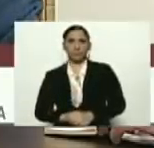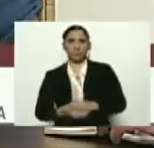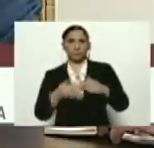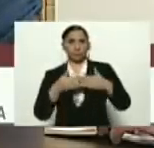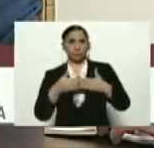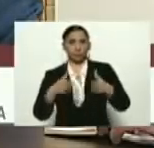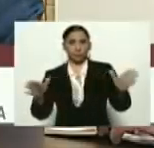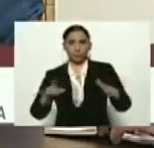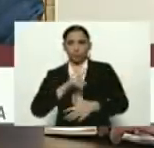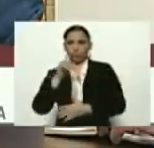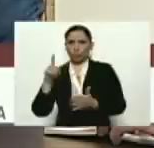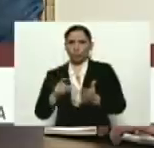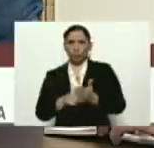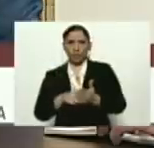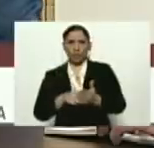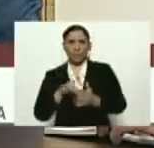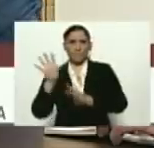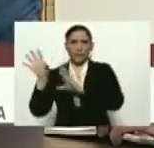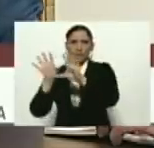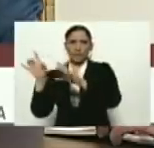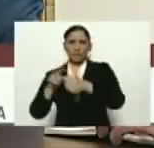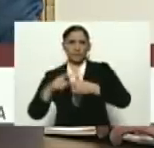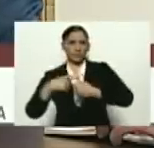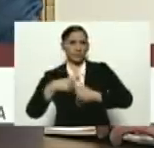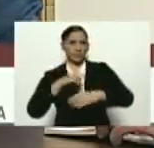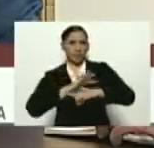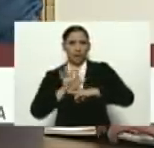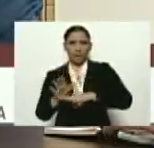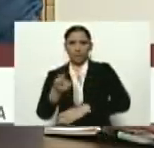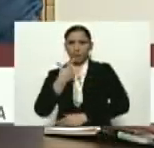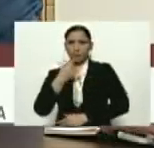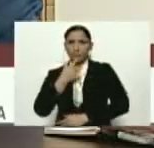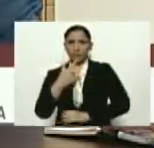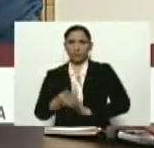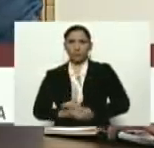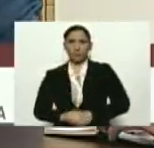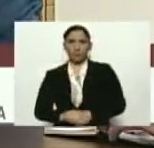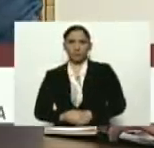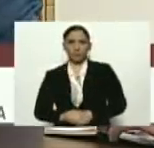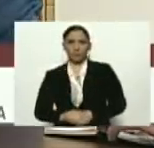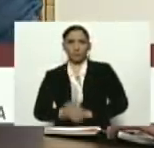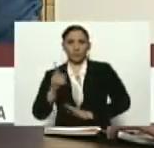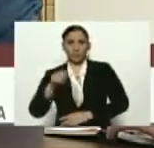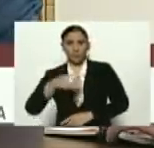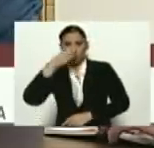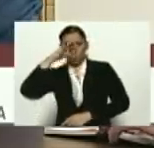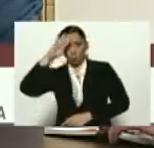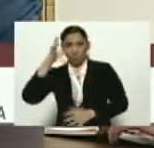garantía total a los países miembros del ALBA, tratamiento, y a través de Cuba,